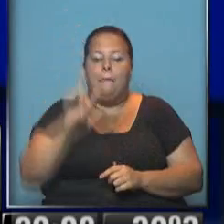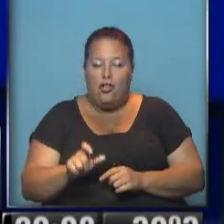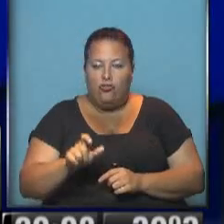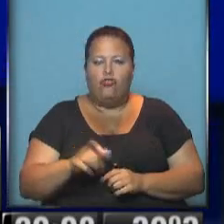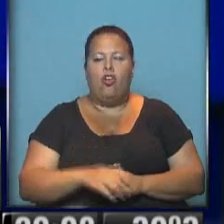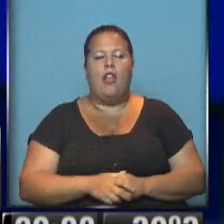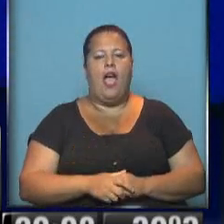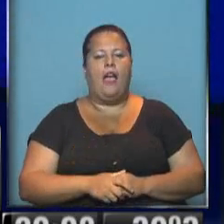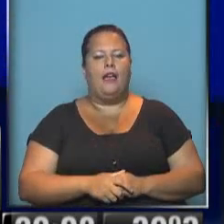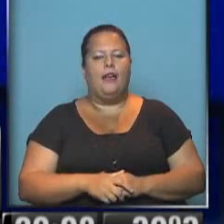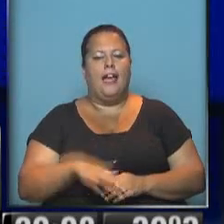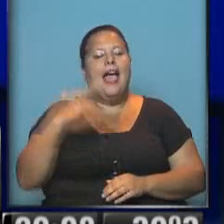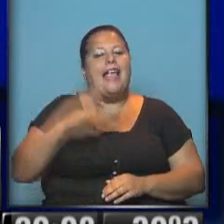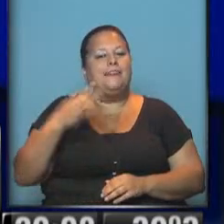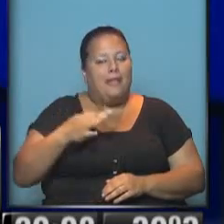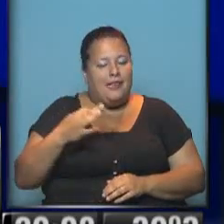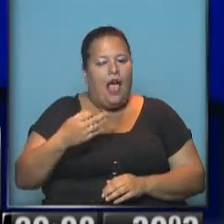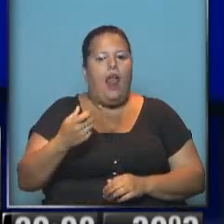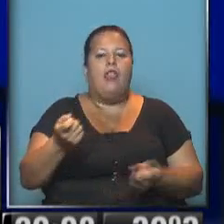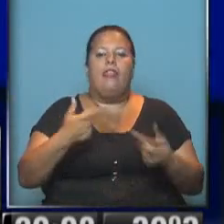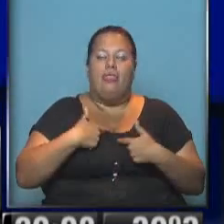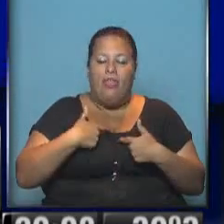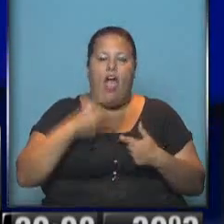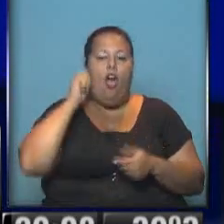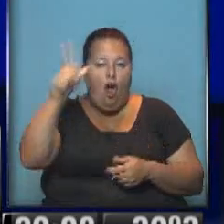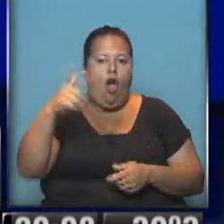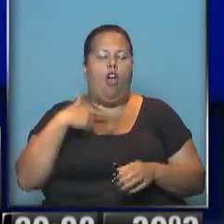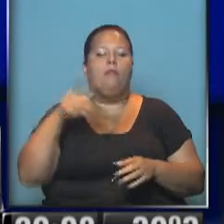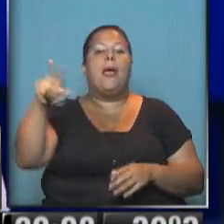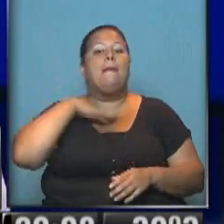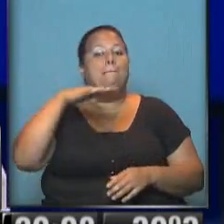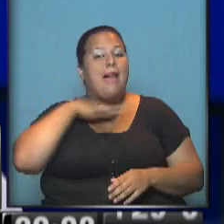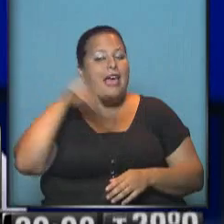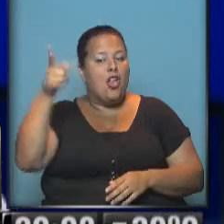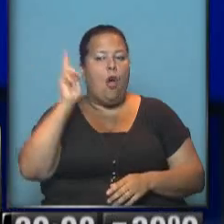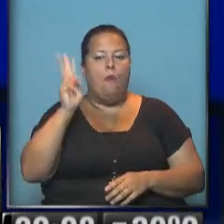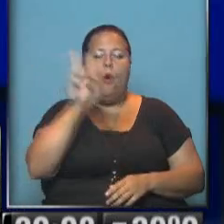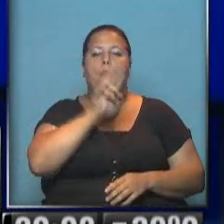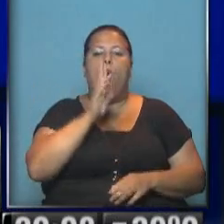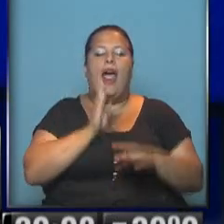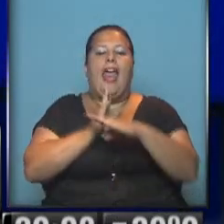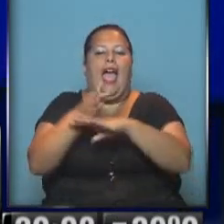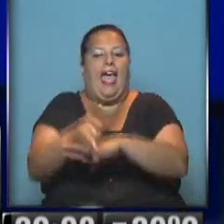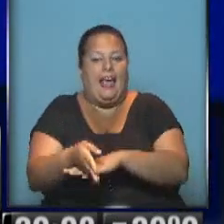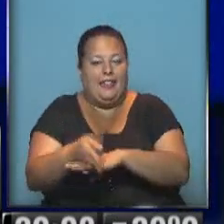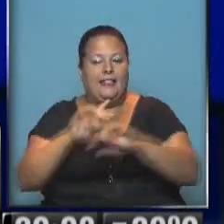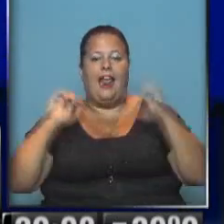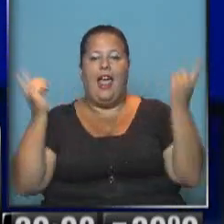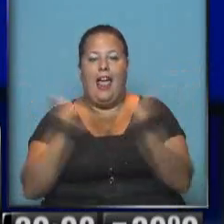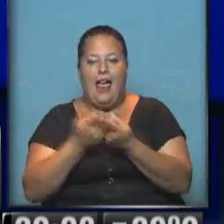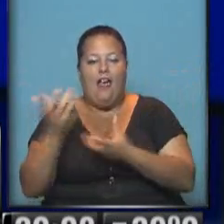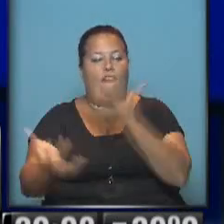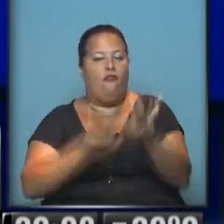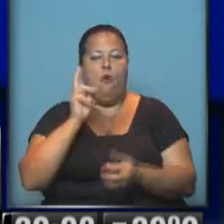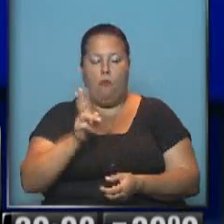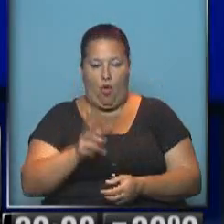muy especial logró que yo, porque en México no se permite que la mujer ingrese al lugar de la